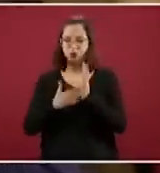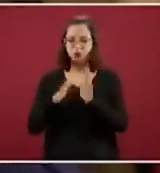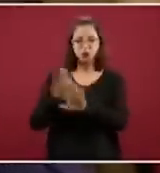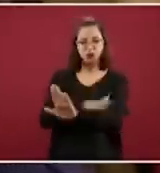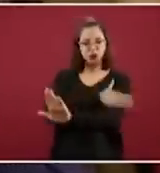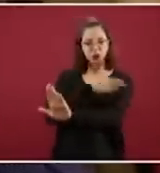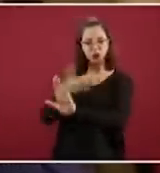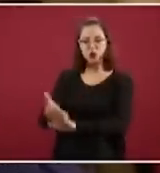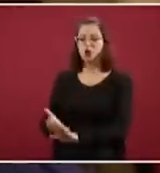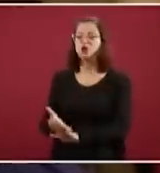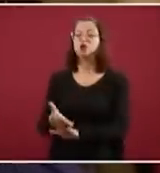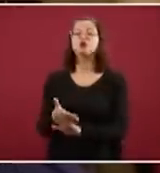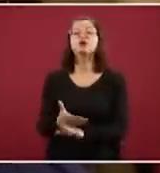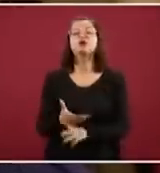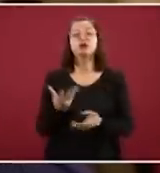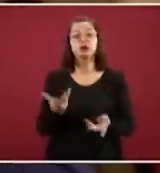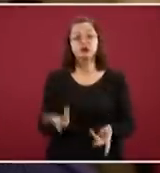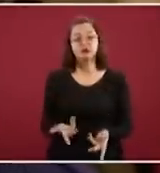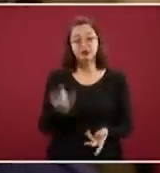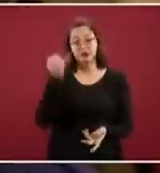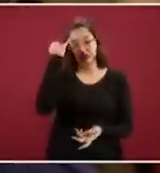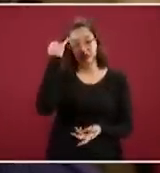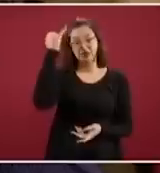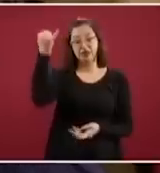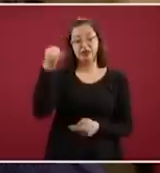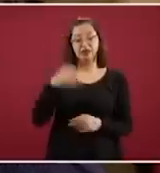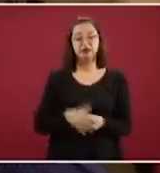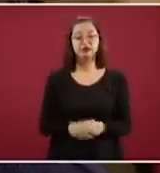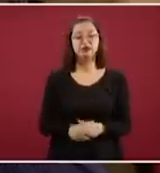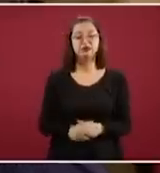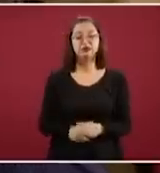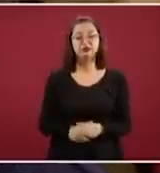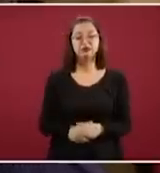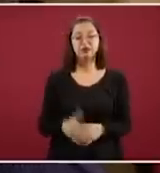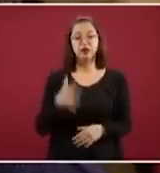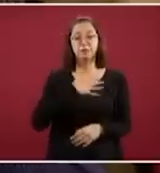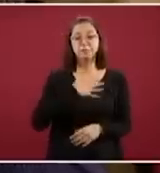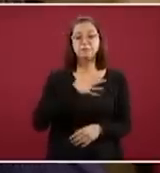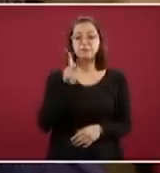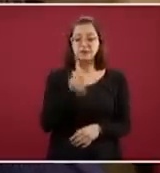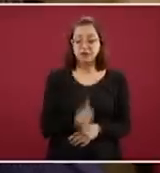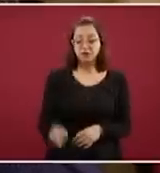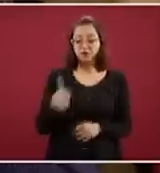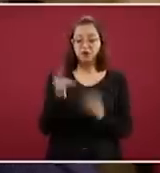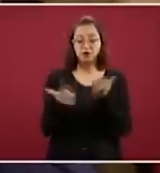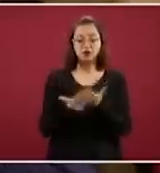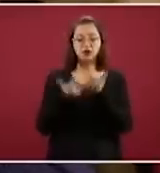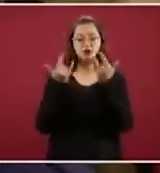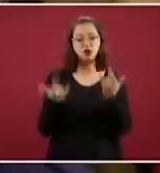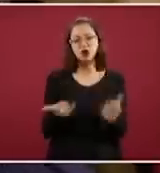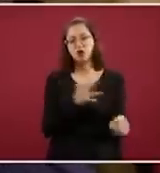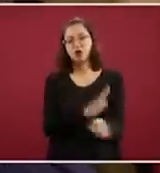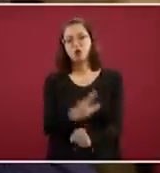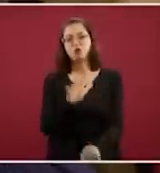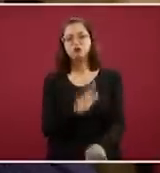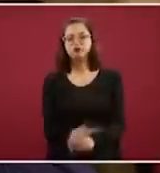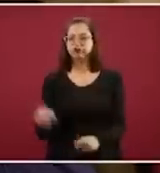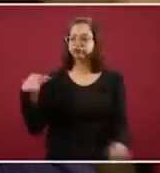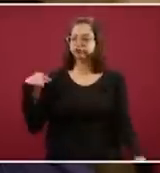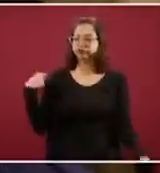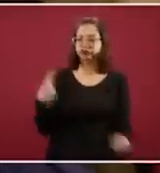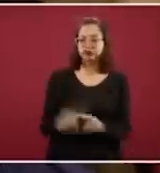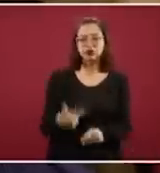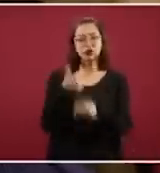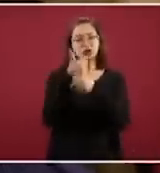nuestra organización. La historia que conozco de mi pueblo ha sido sufrimiento, también